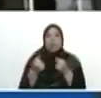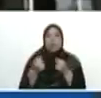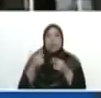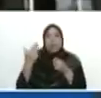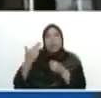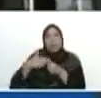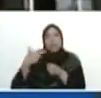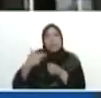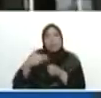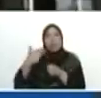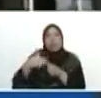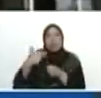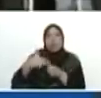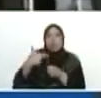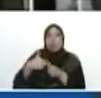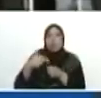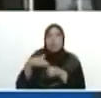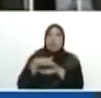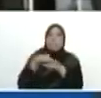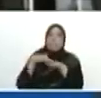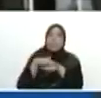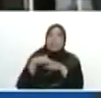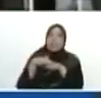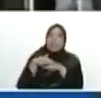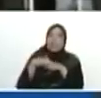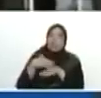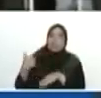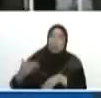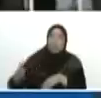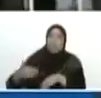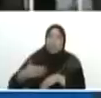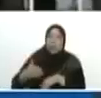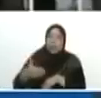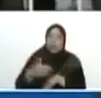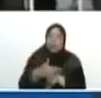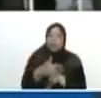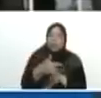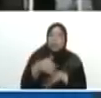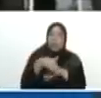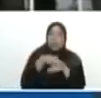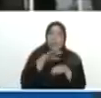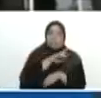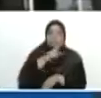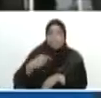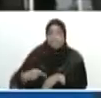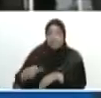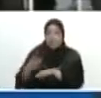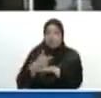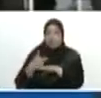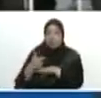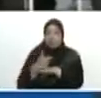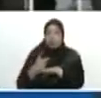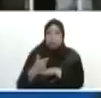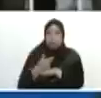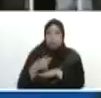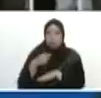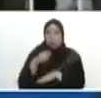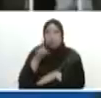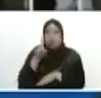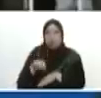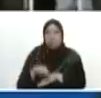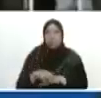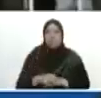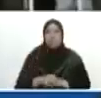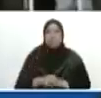petróleo con el ministro de pesca con el vicepresidente de gobierno Néstor reverol